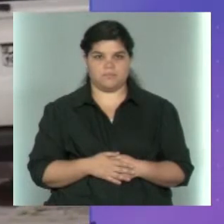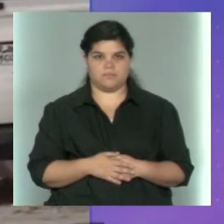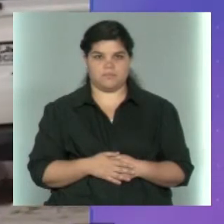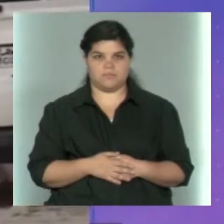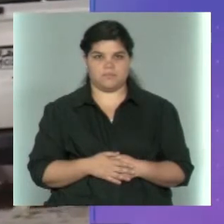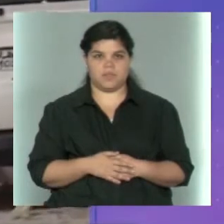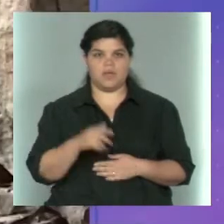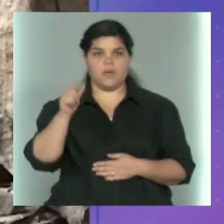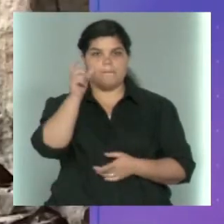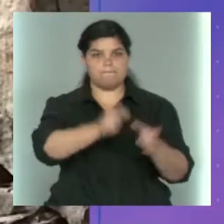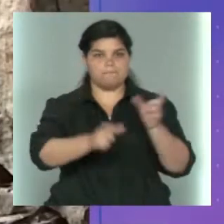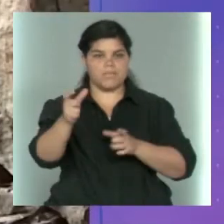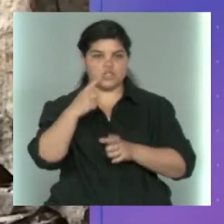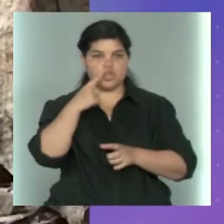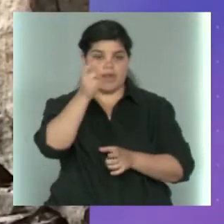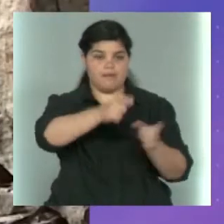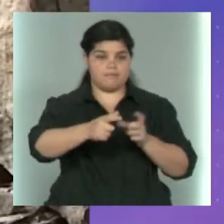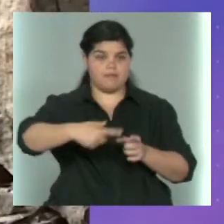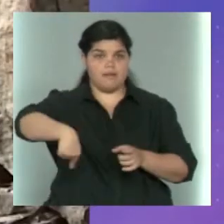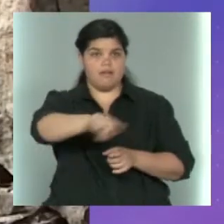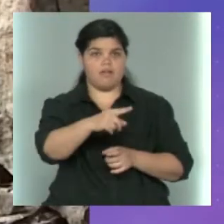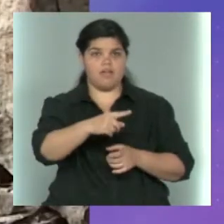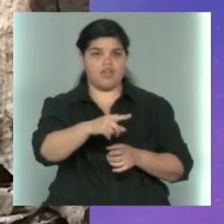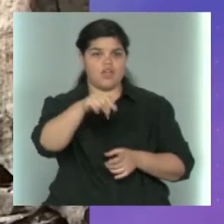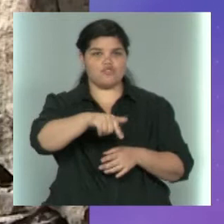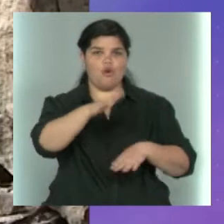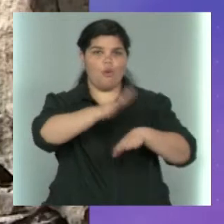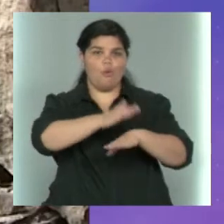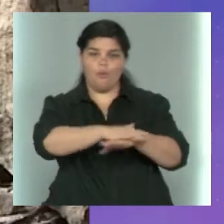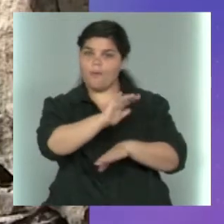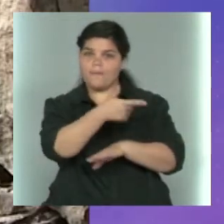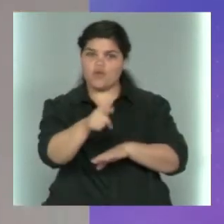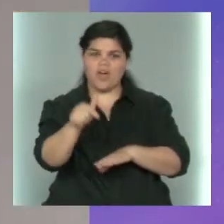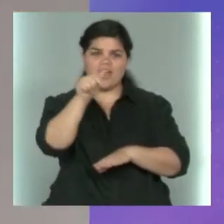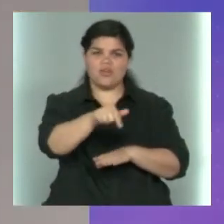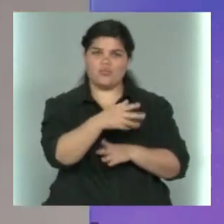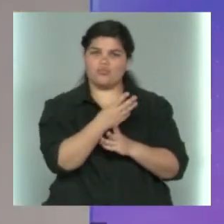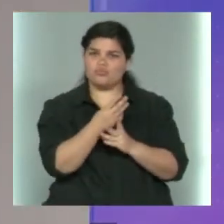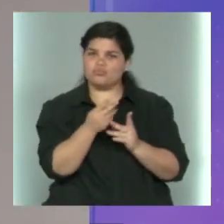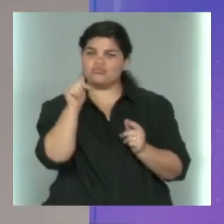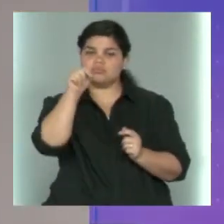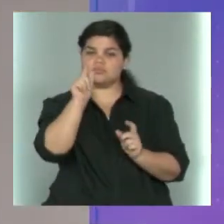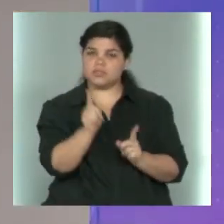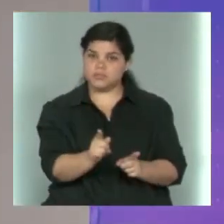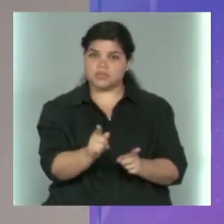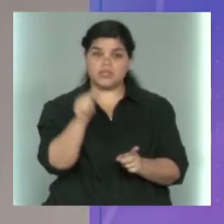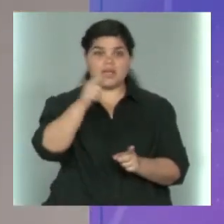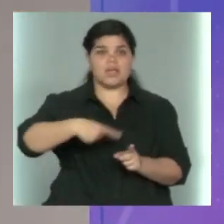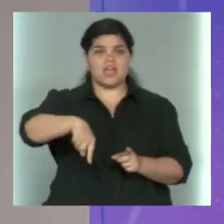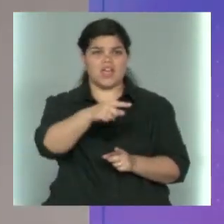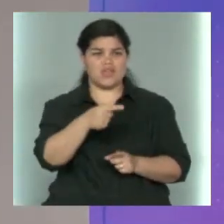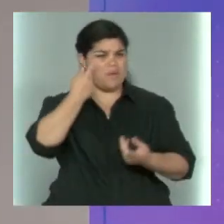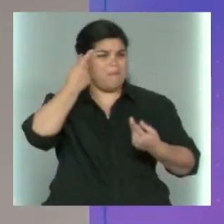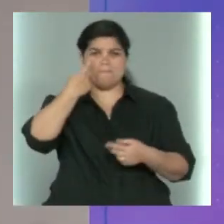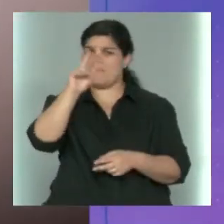De todos los civiles, ellos son los más inocentes, los más sensibles y tal vez los más afectados